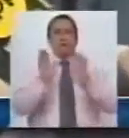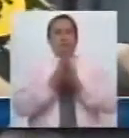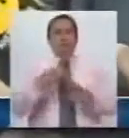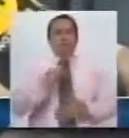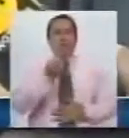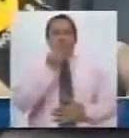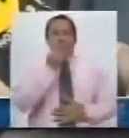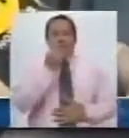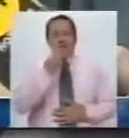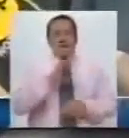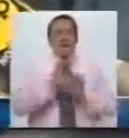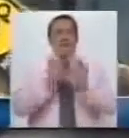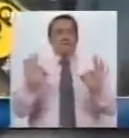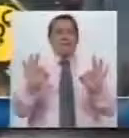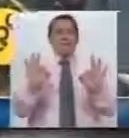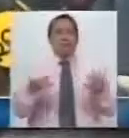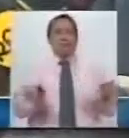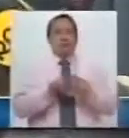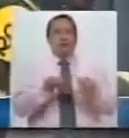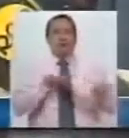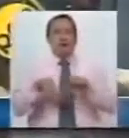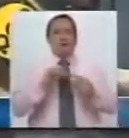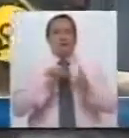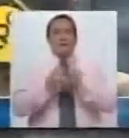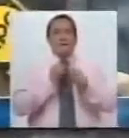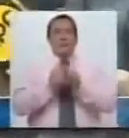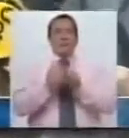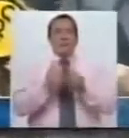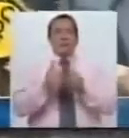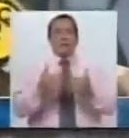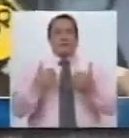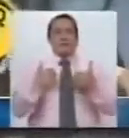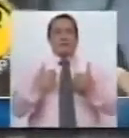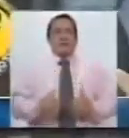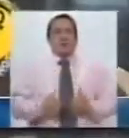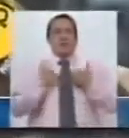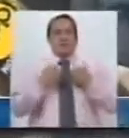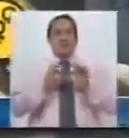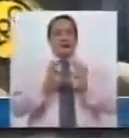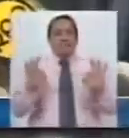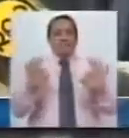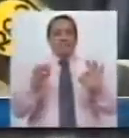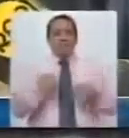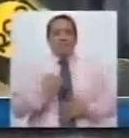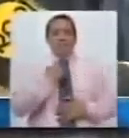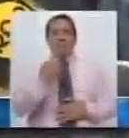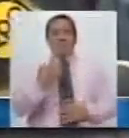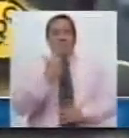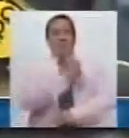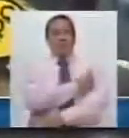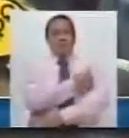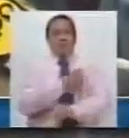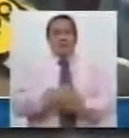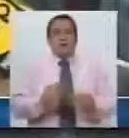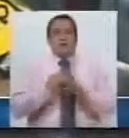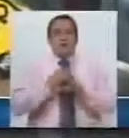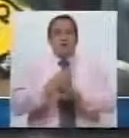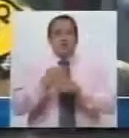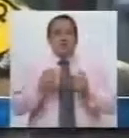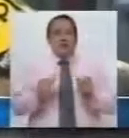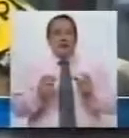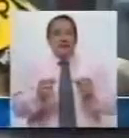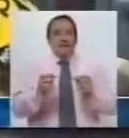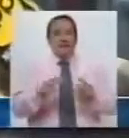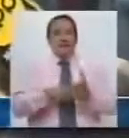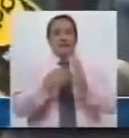comida saludable, hacer deporte, tener una vida sana, es la vacuna contra el cáncer de cuello